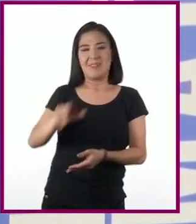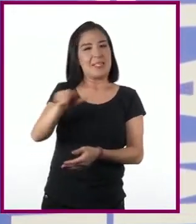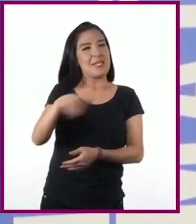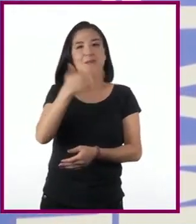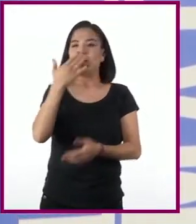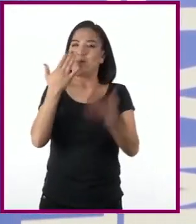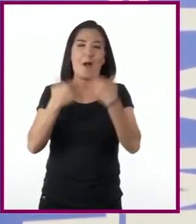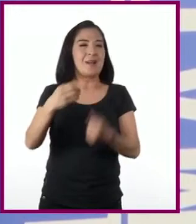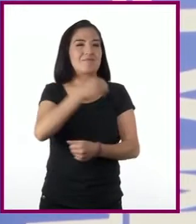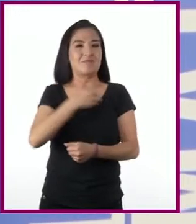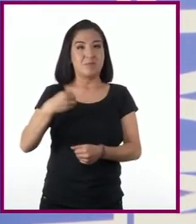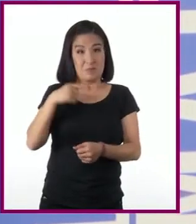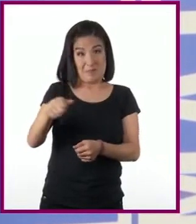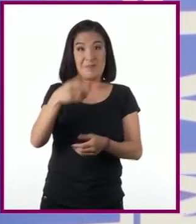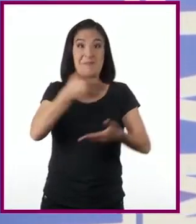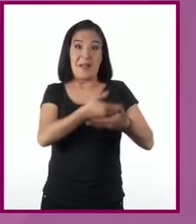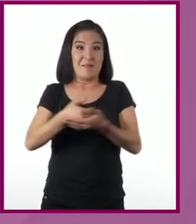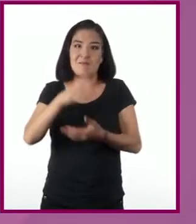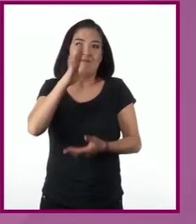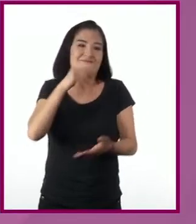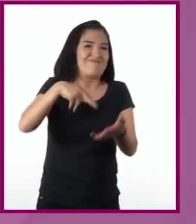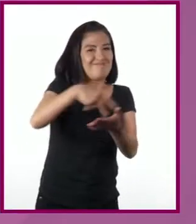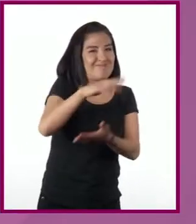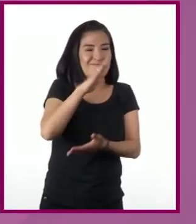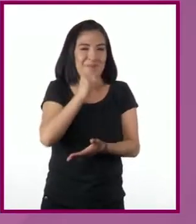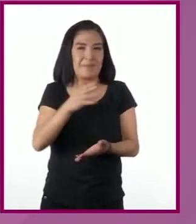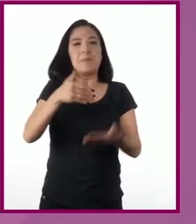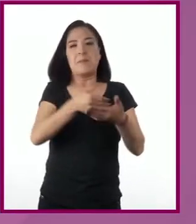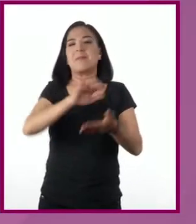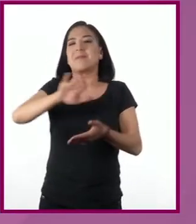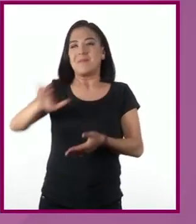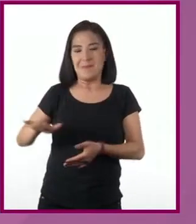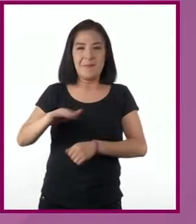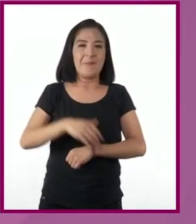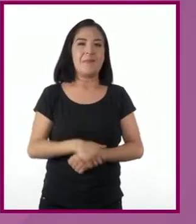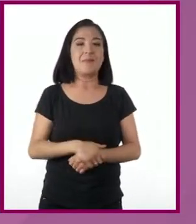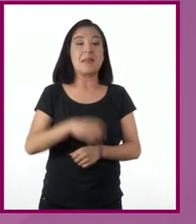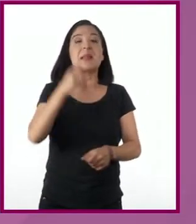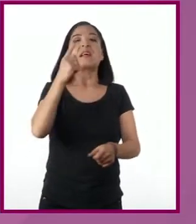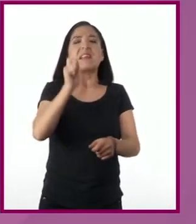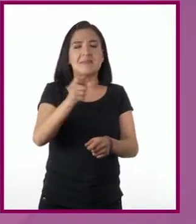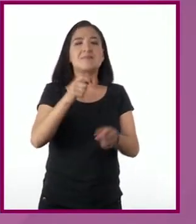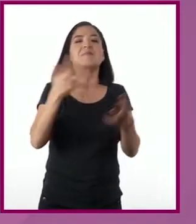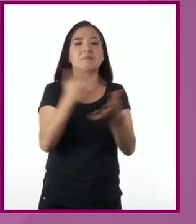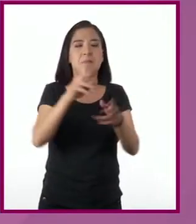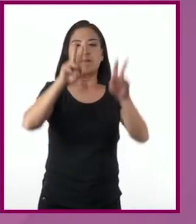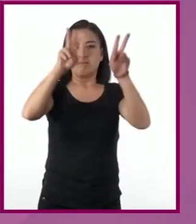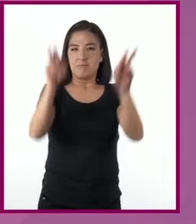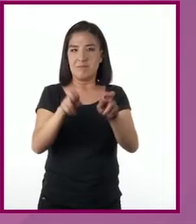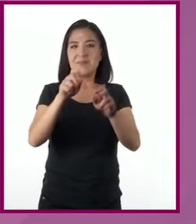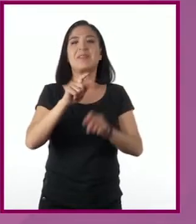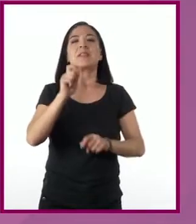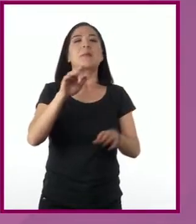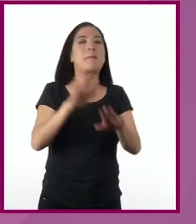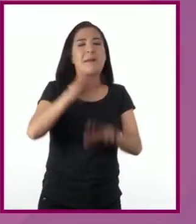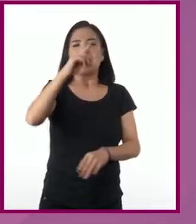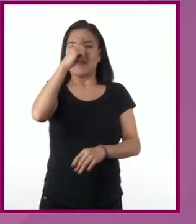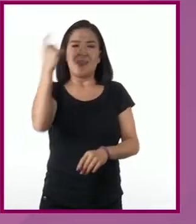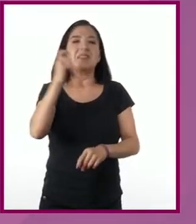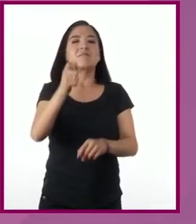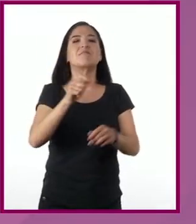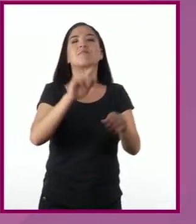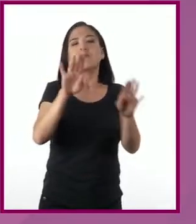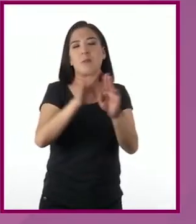obligaciones porque no puede valerse por sí mismo. Lo siguiente que tienen que hacer es escribir el título. Lo más sencillo y lo más obvio